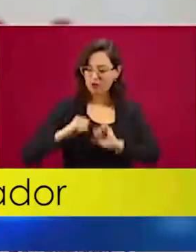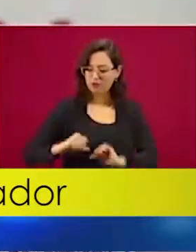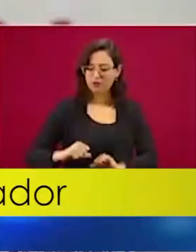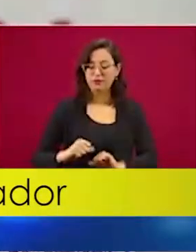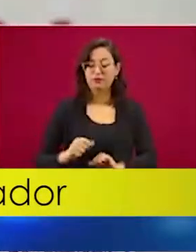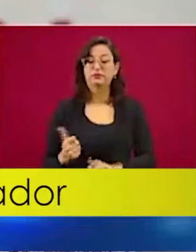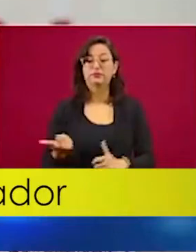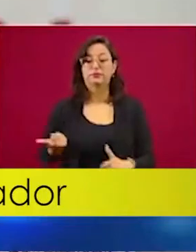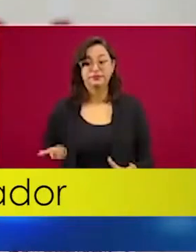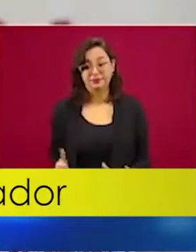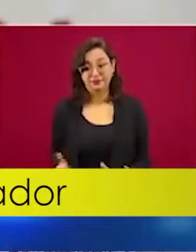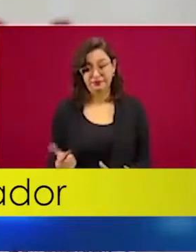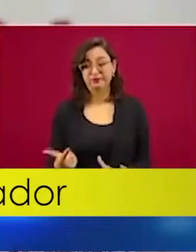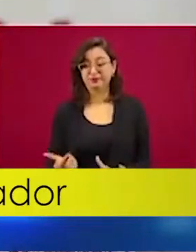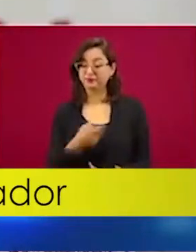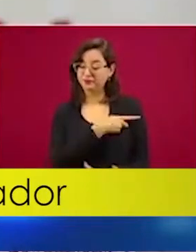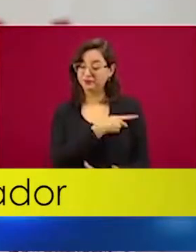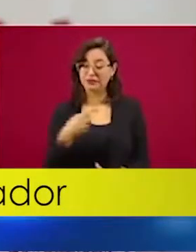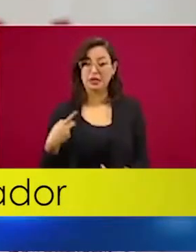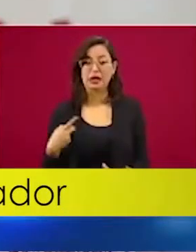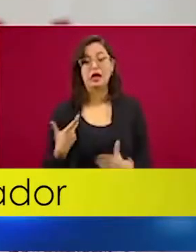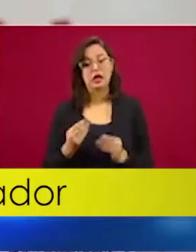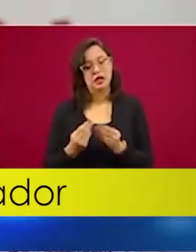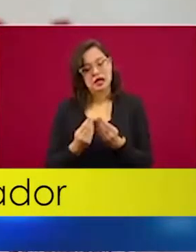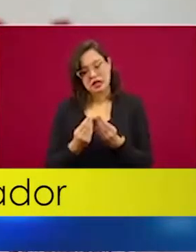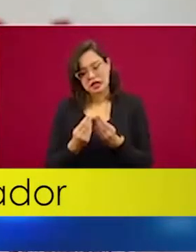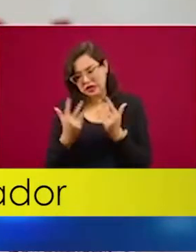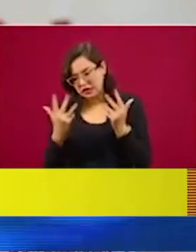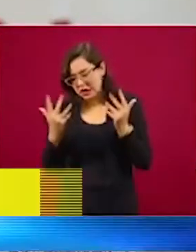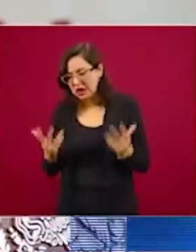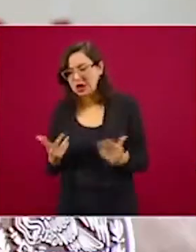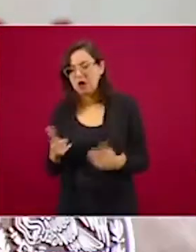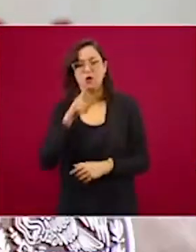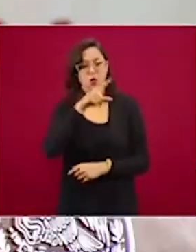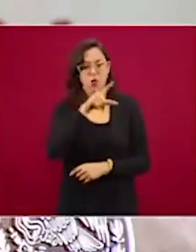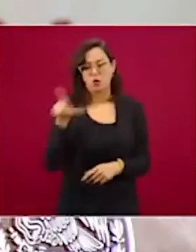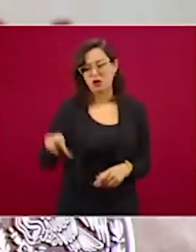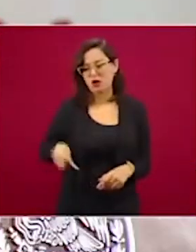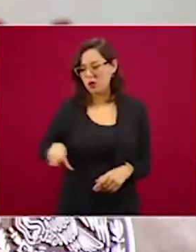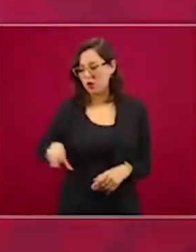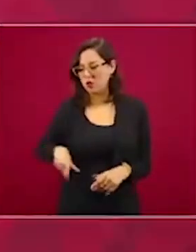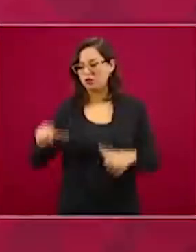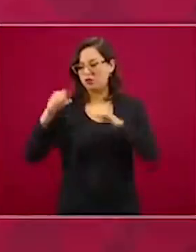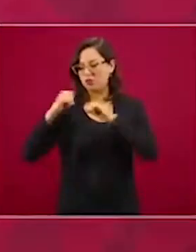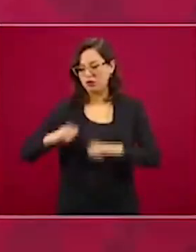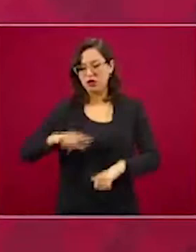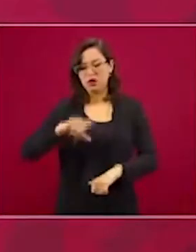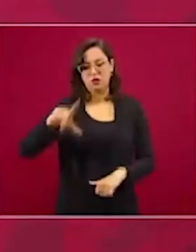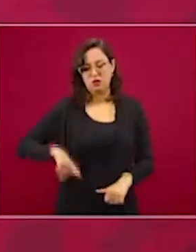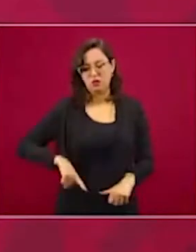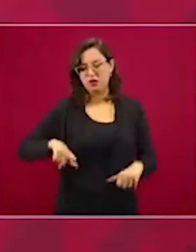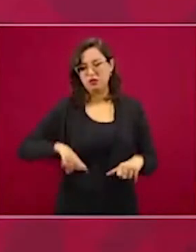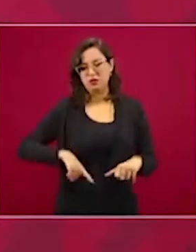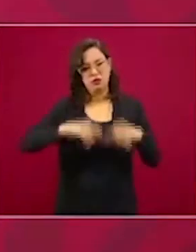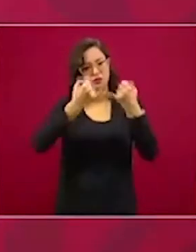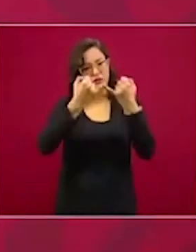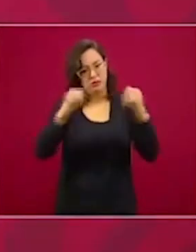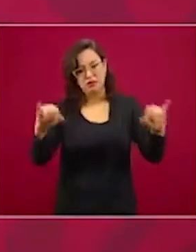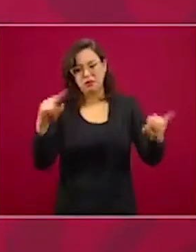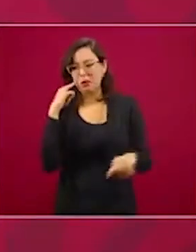digo con todo respeto a la autonomía del gobierno de Guanajuato, pero